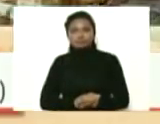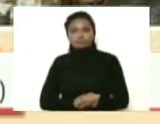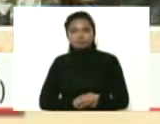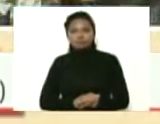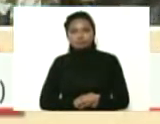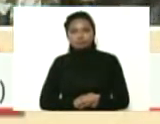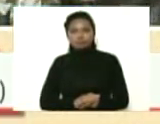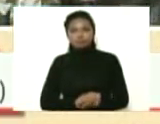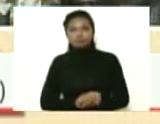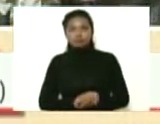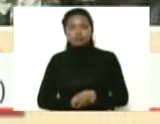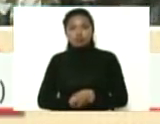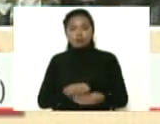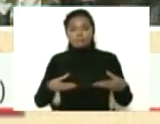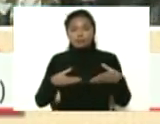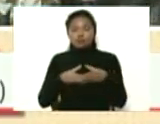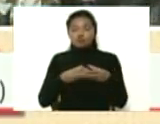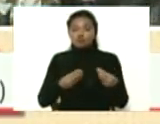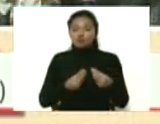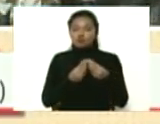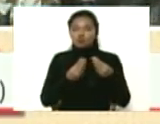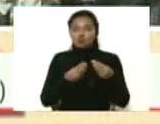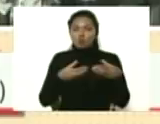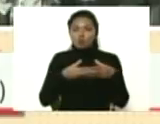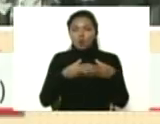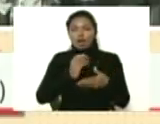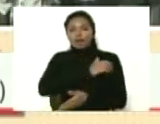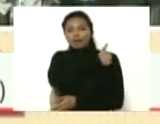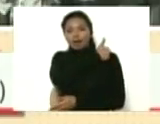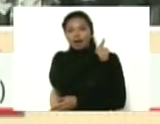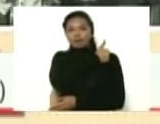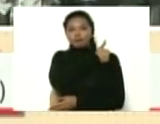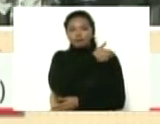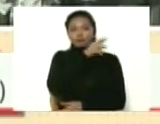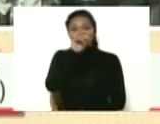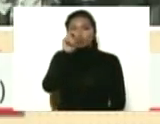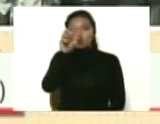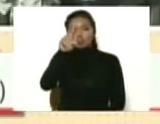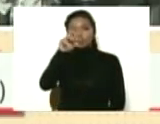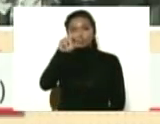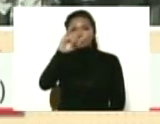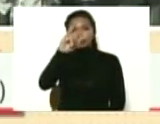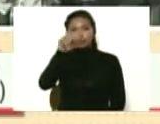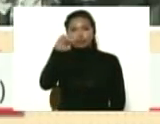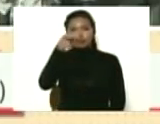Va a estar acompañado del general de brigada Jesús Gil Rodríguez, jefe de medios de milicia del estado